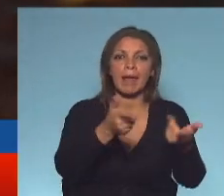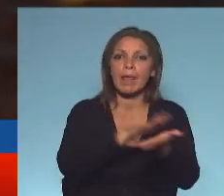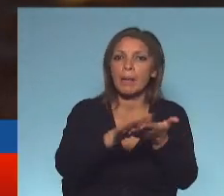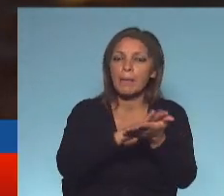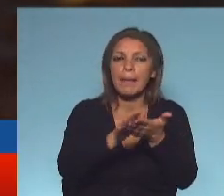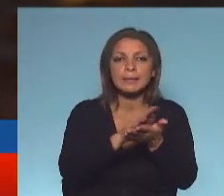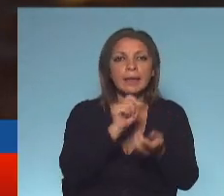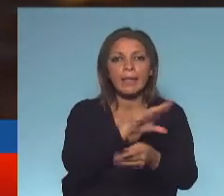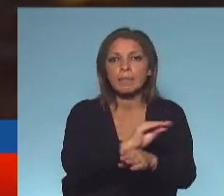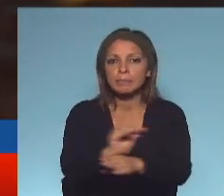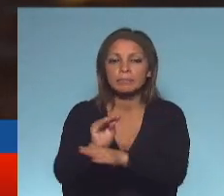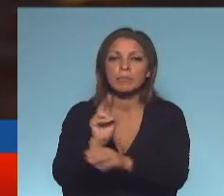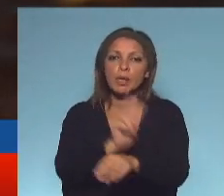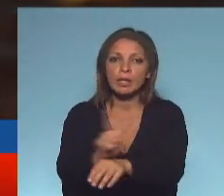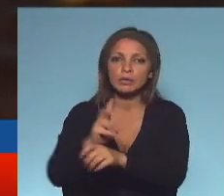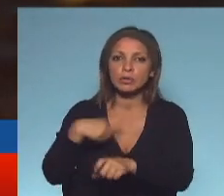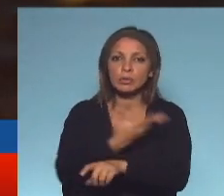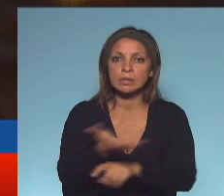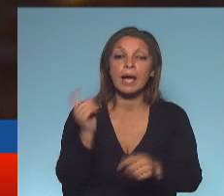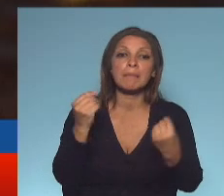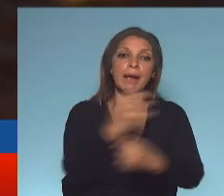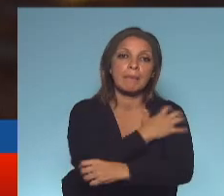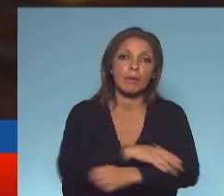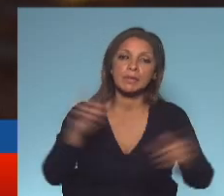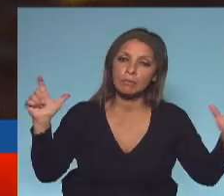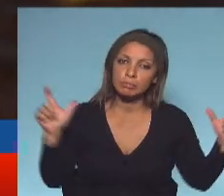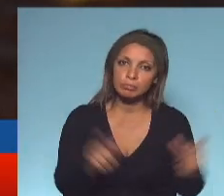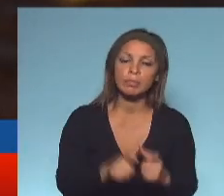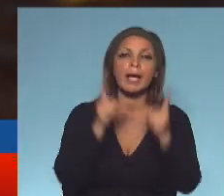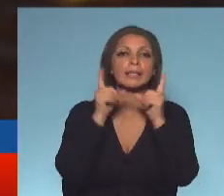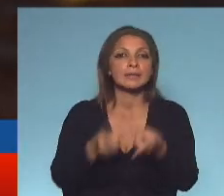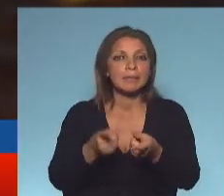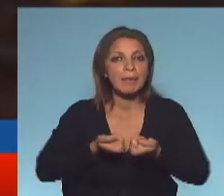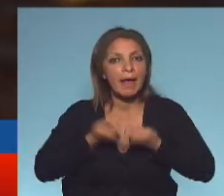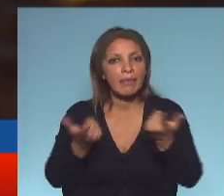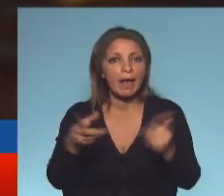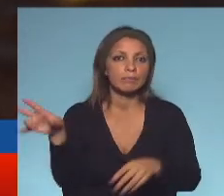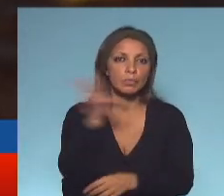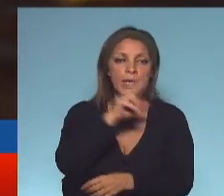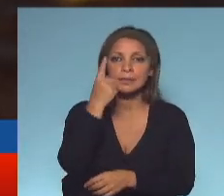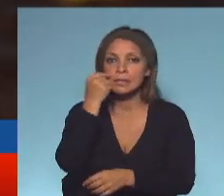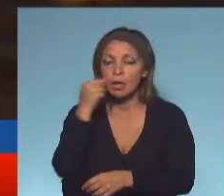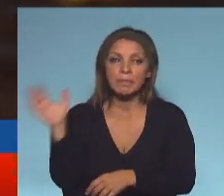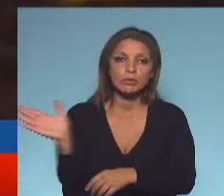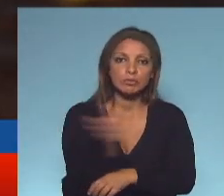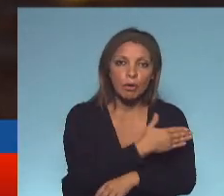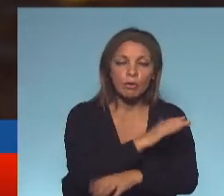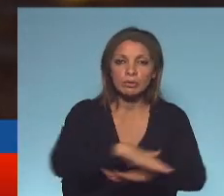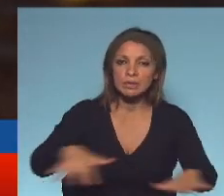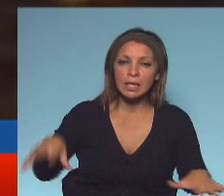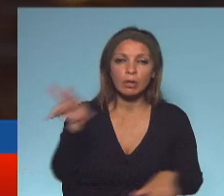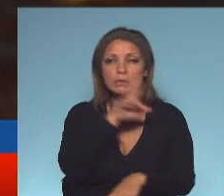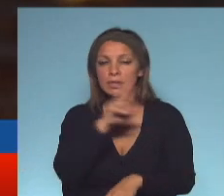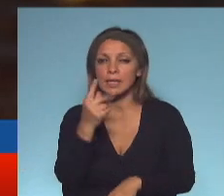de ingreso, para continuar a reducir la pobreza y para permitir que todos y todas los niños y niñas